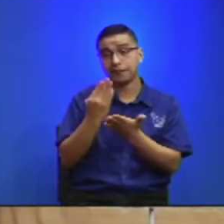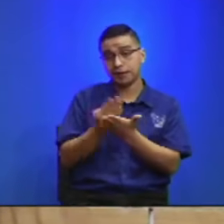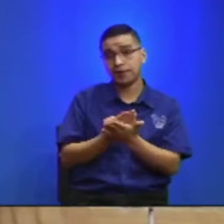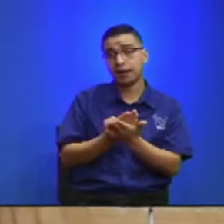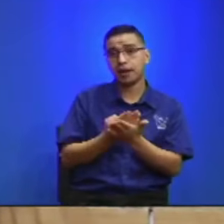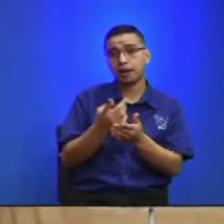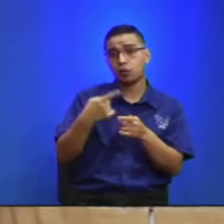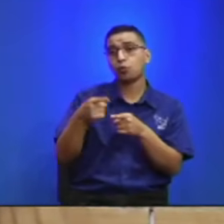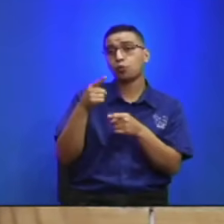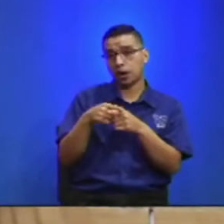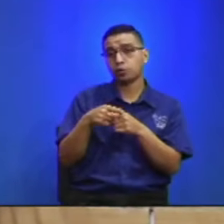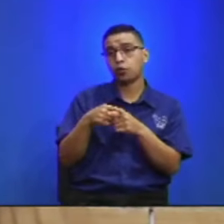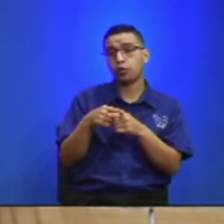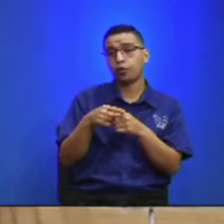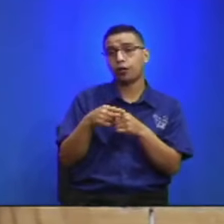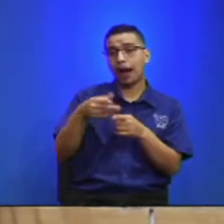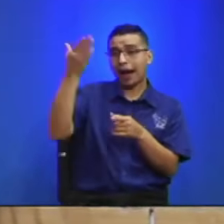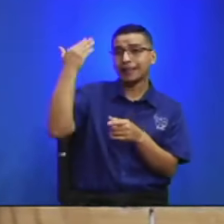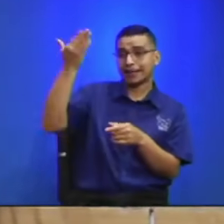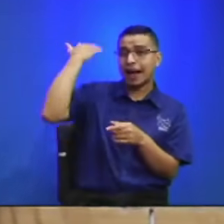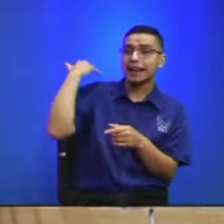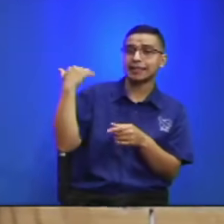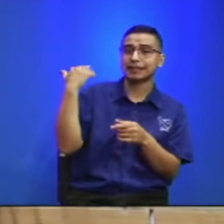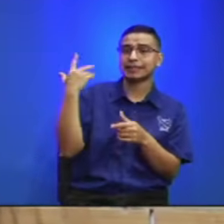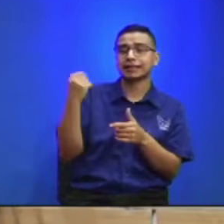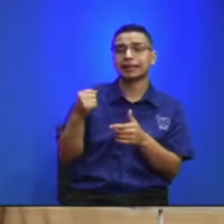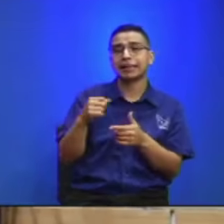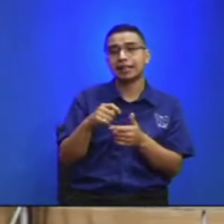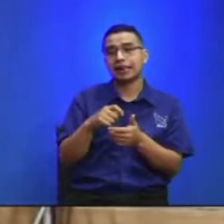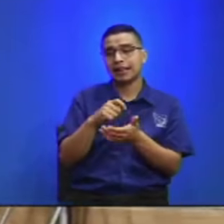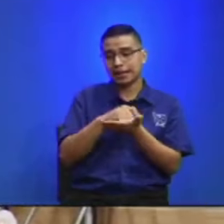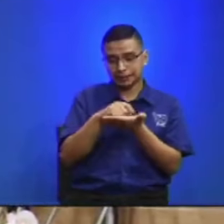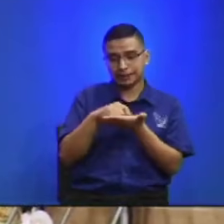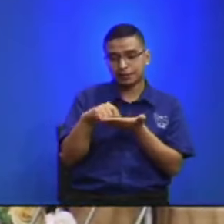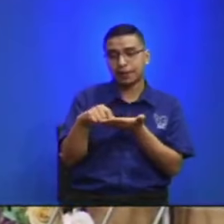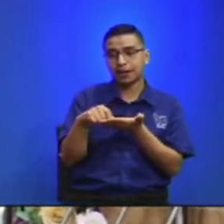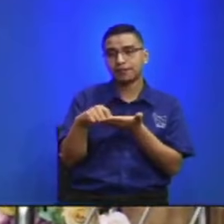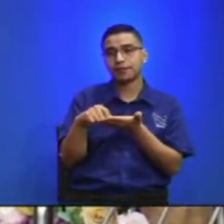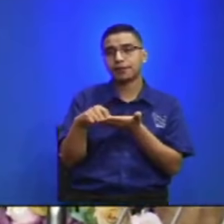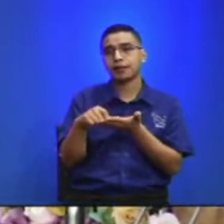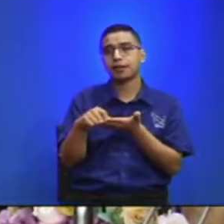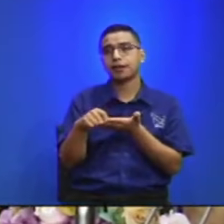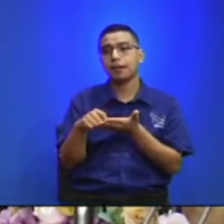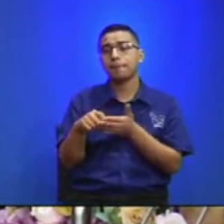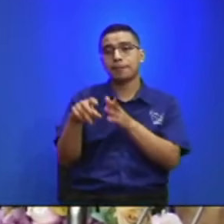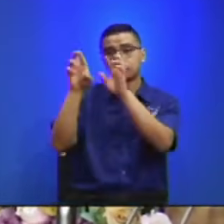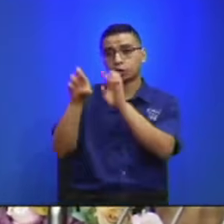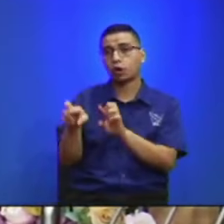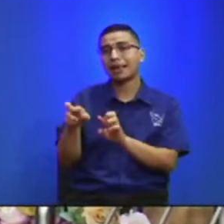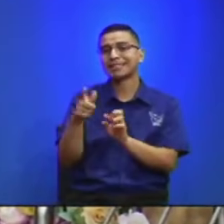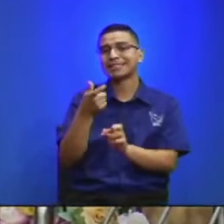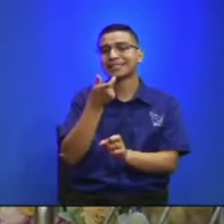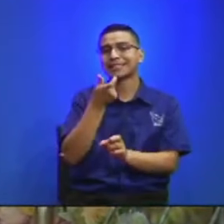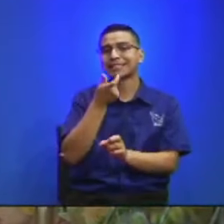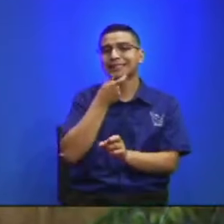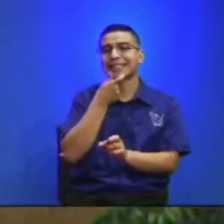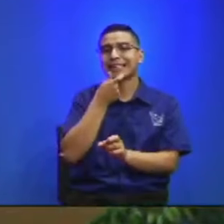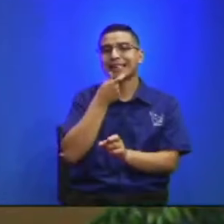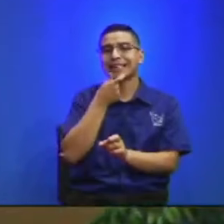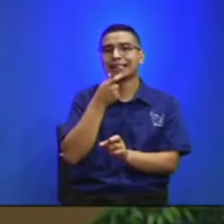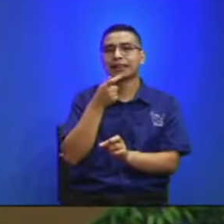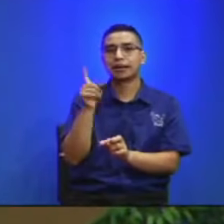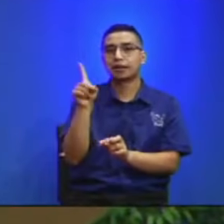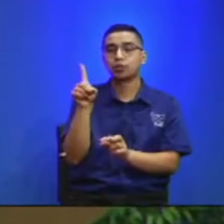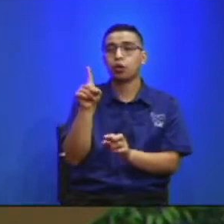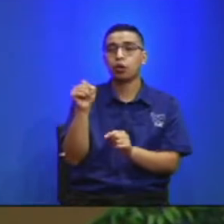cuando se escribí acerca de los informes de los de los inmorales y que no se juntaran con ellos no les dije de todos sino de